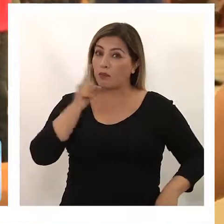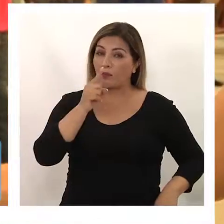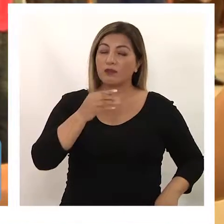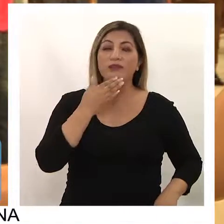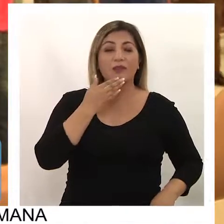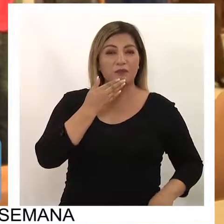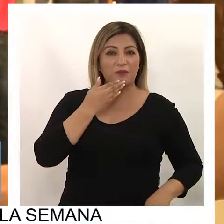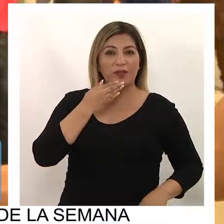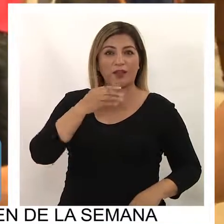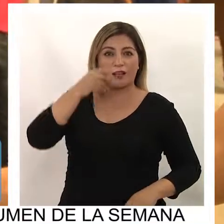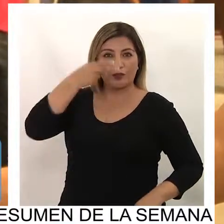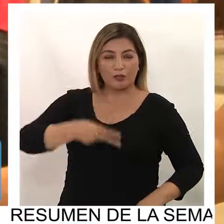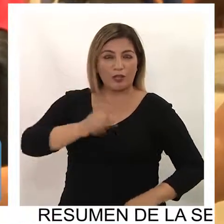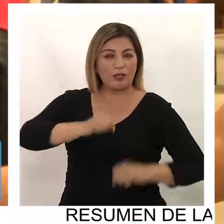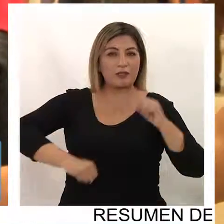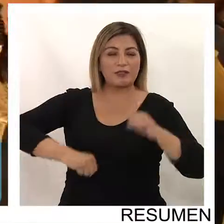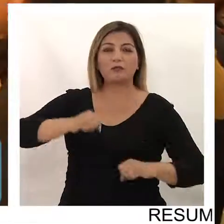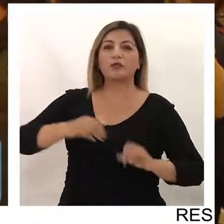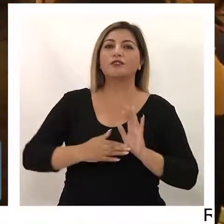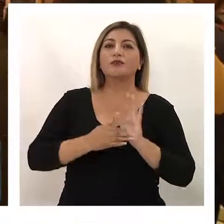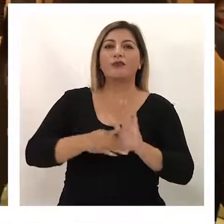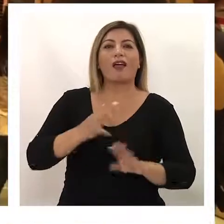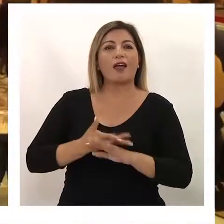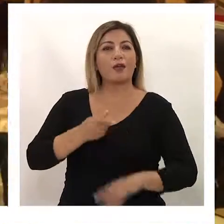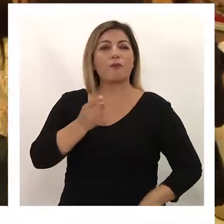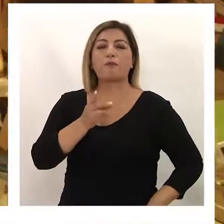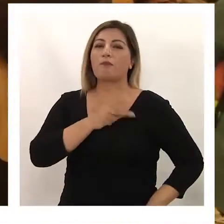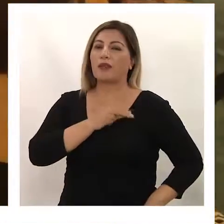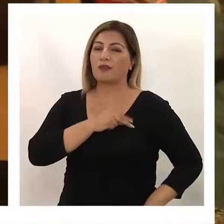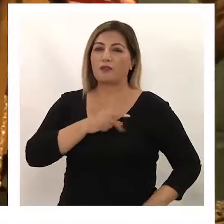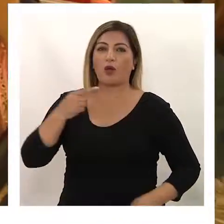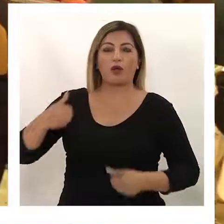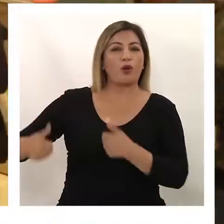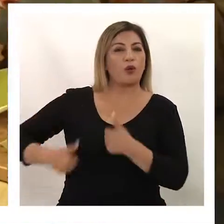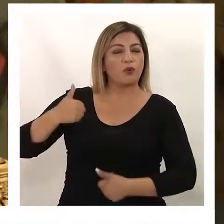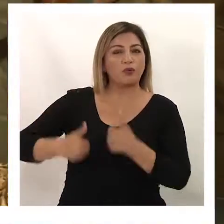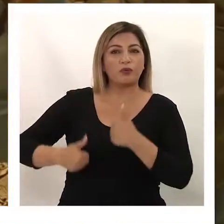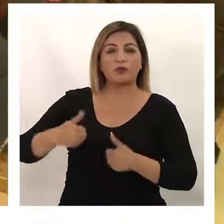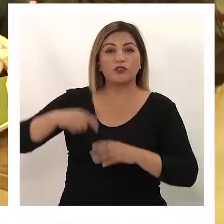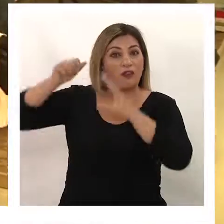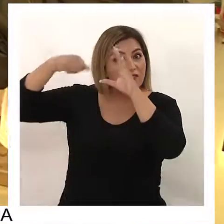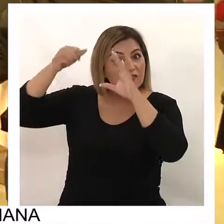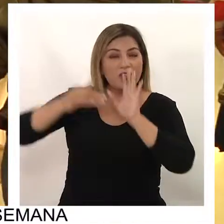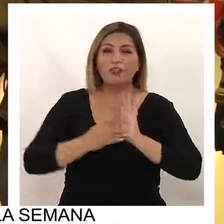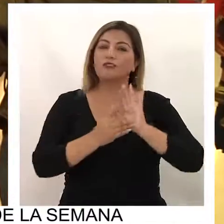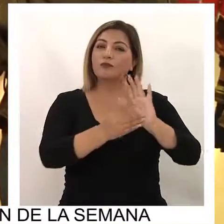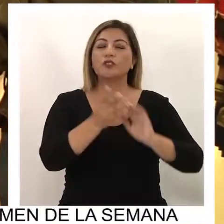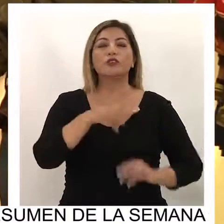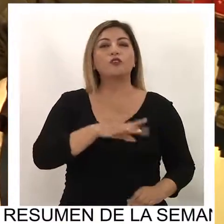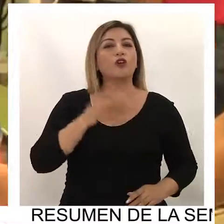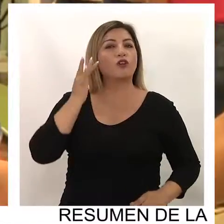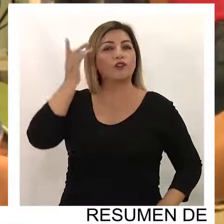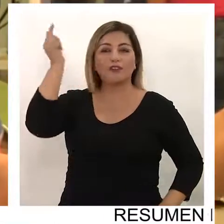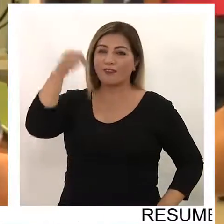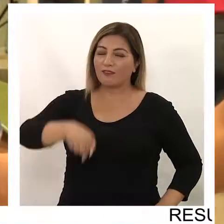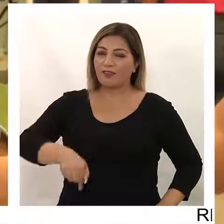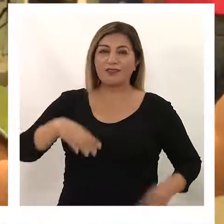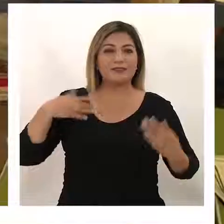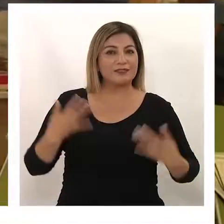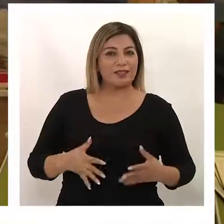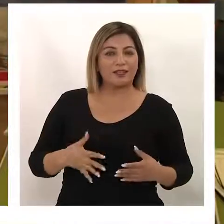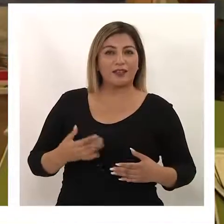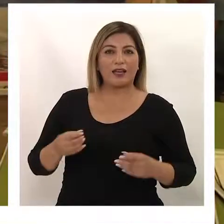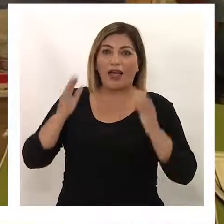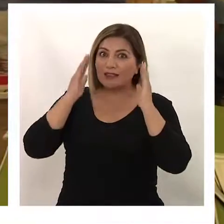tenemos premios, concursos, sorpresas, videos promocionales así que estamos súper contentos de estar en este espacio y hemos recibido y atendido a mucha gente de Santa